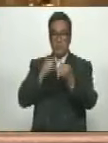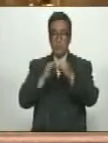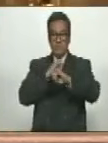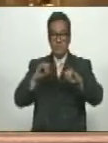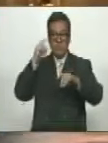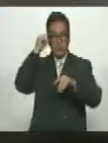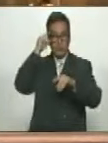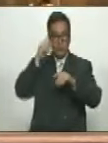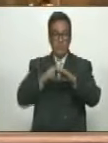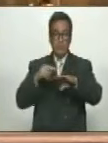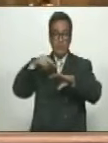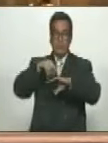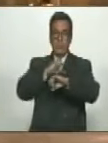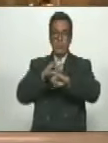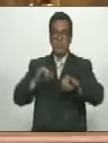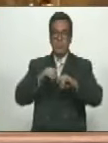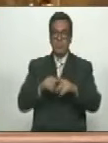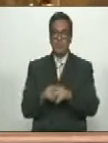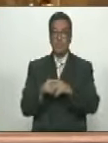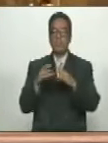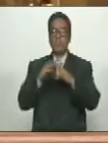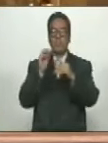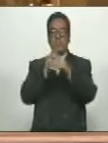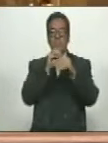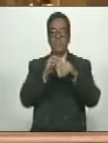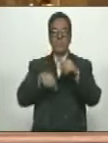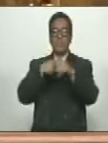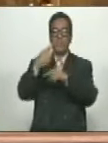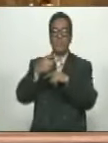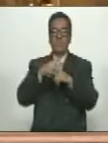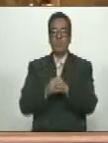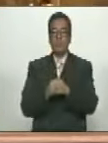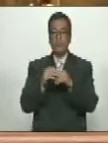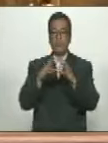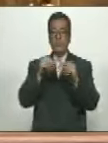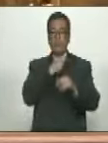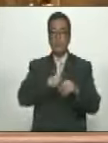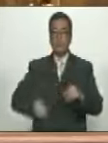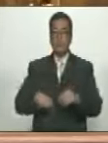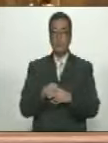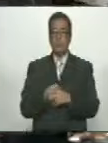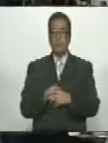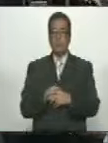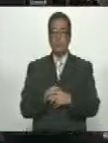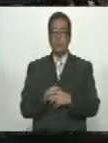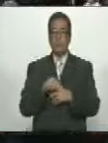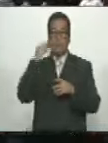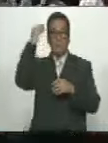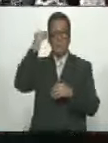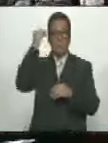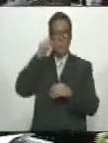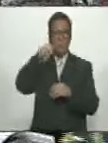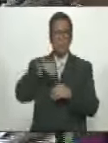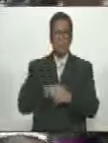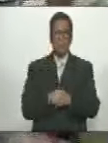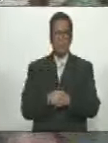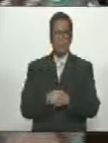la agenda del día, se levanta la sesión ordinaria y convocó para la próxima sesión. Es todo, ciudadano presidente. En consideración,